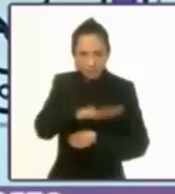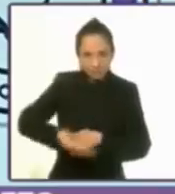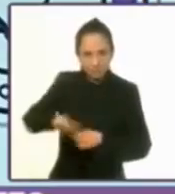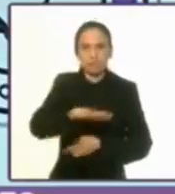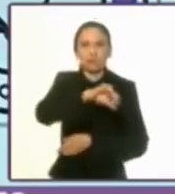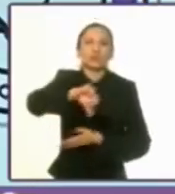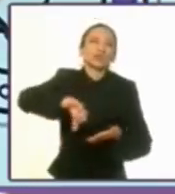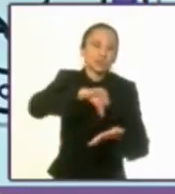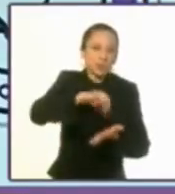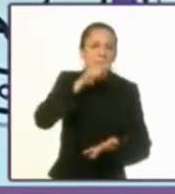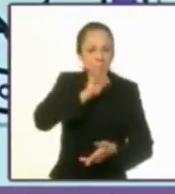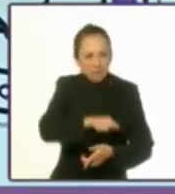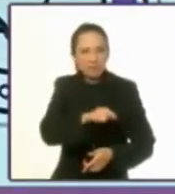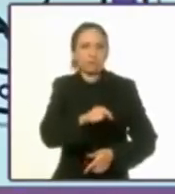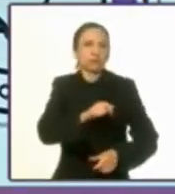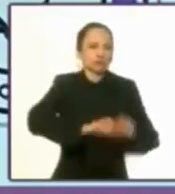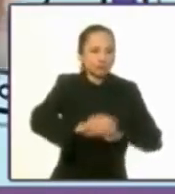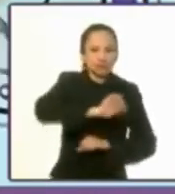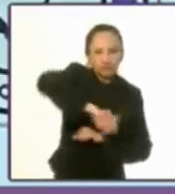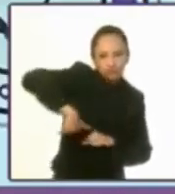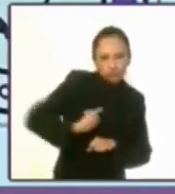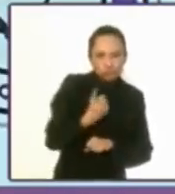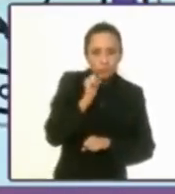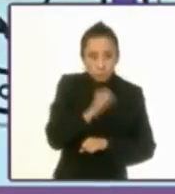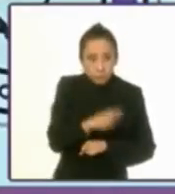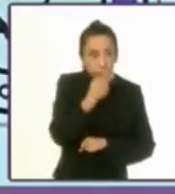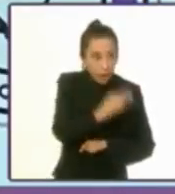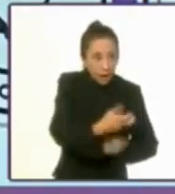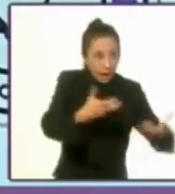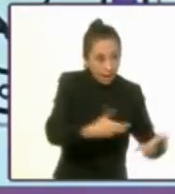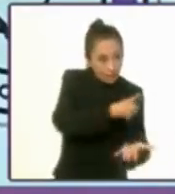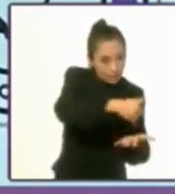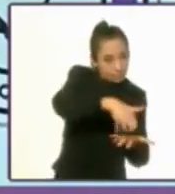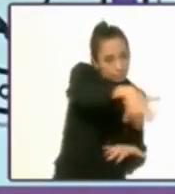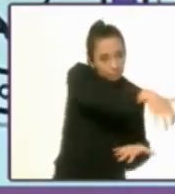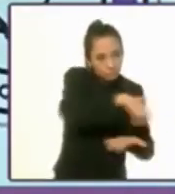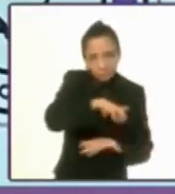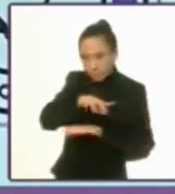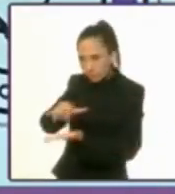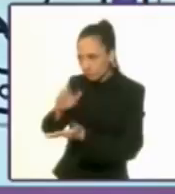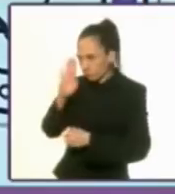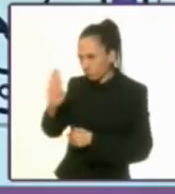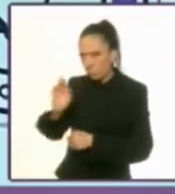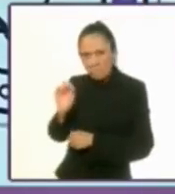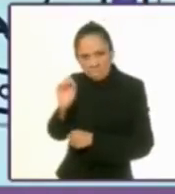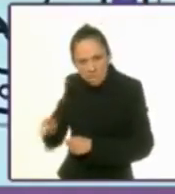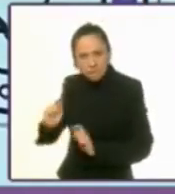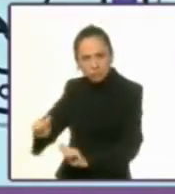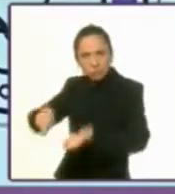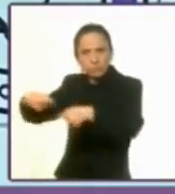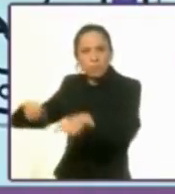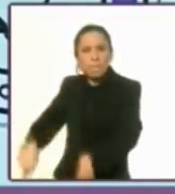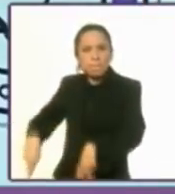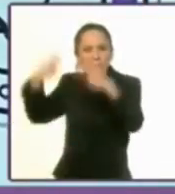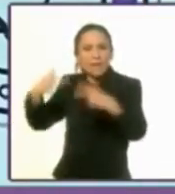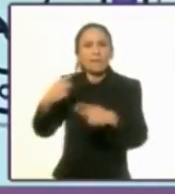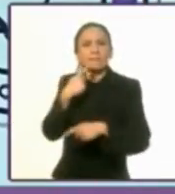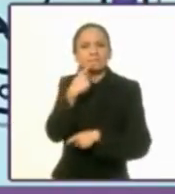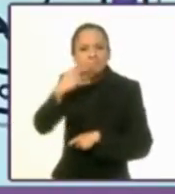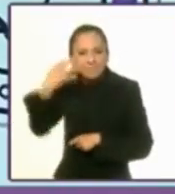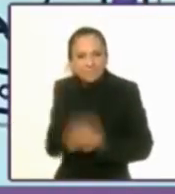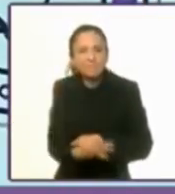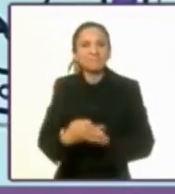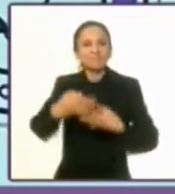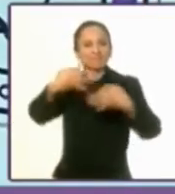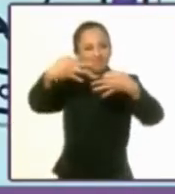esas cosechas lleguen directamente de los productores a los consumidores finales frescas con calidad sin agroquímicos